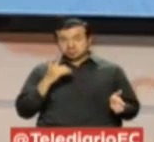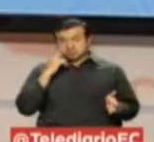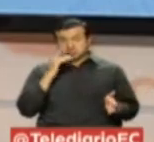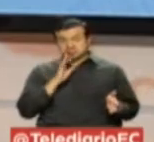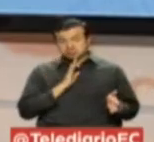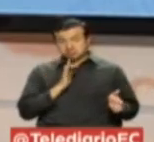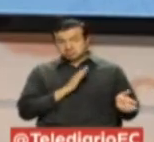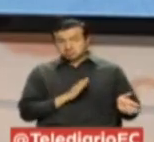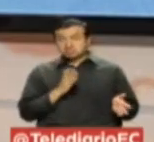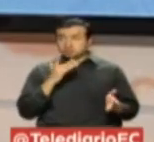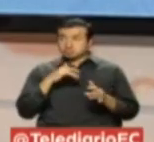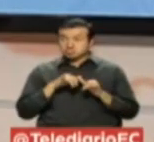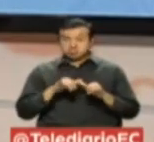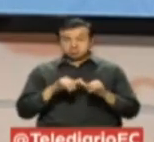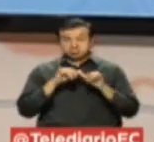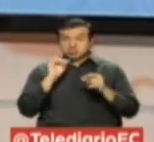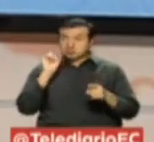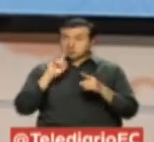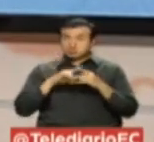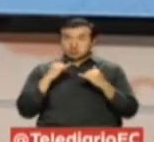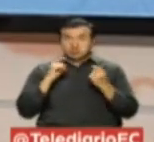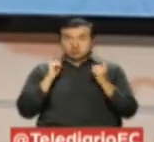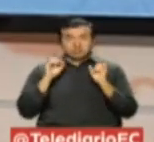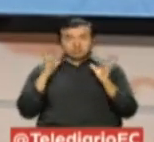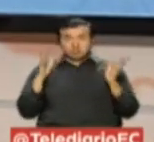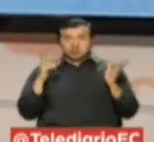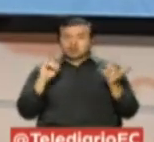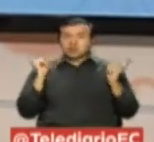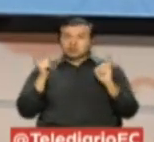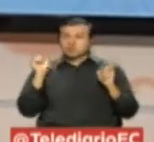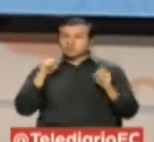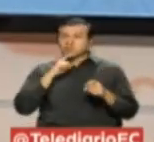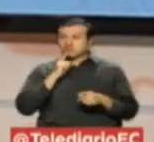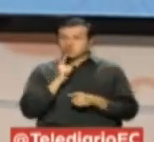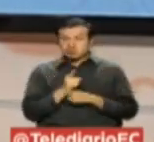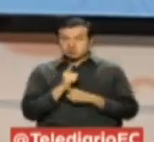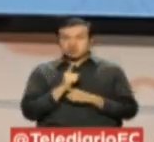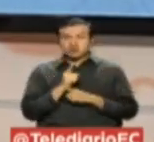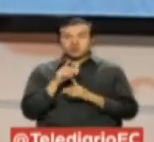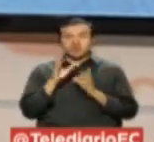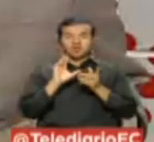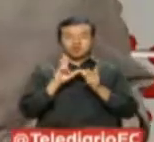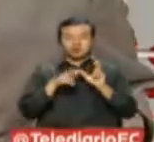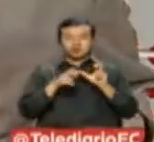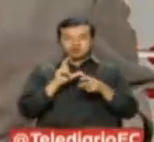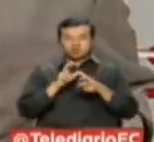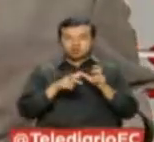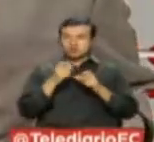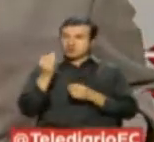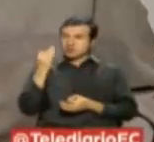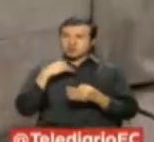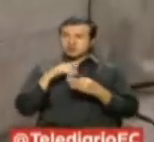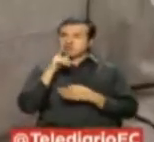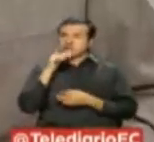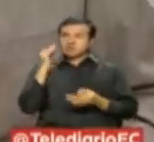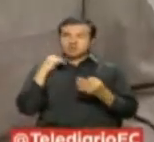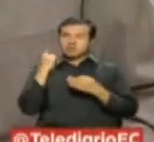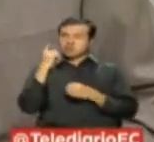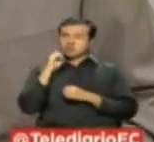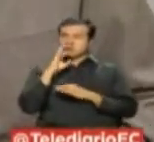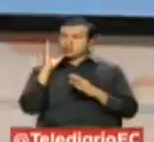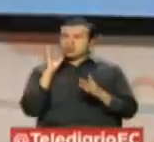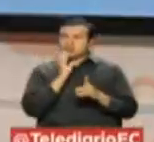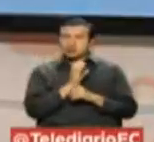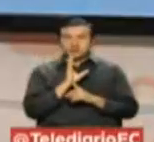y se ha mantenido tampoco ha variado lo que sí vario es la conformación del cordial no hay quien le expliqué pero no hay quien la